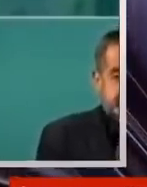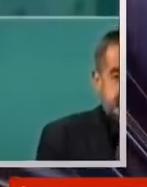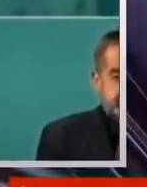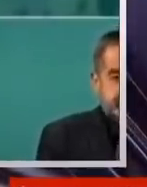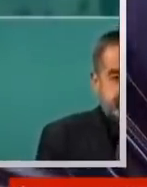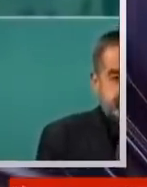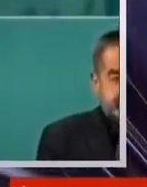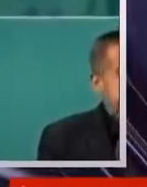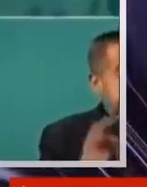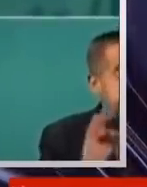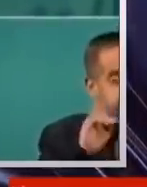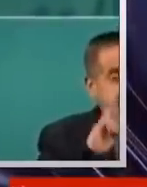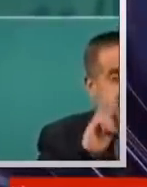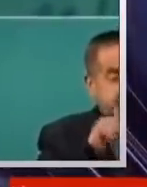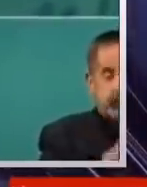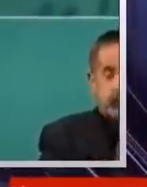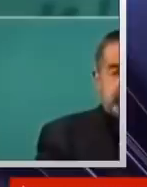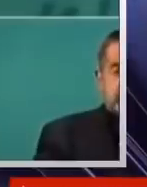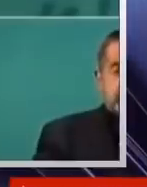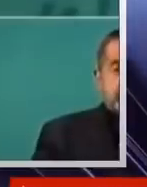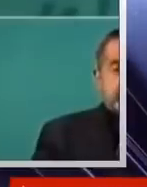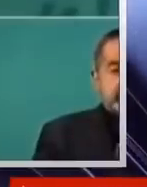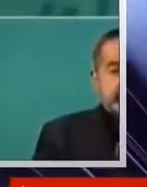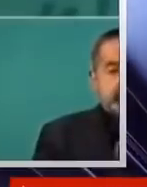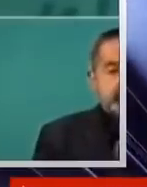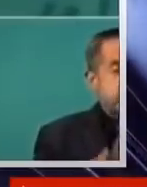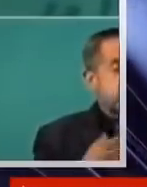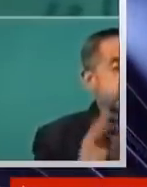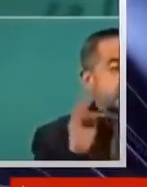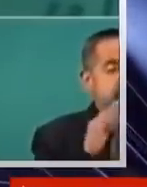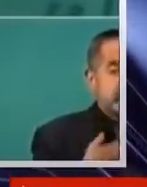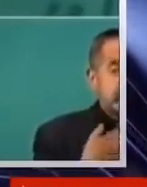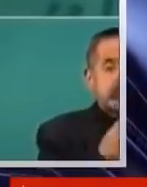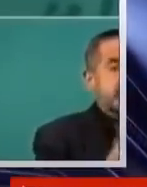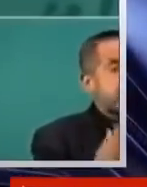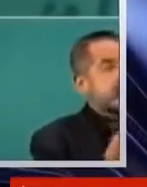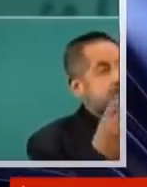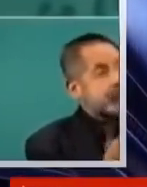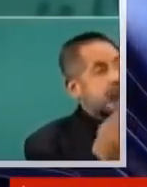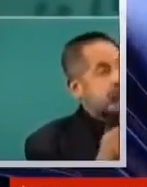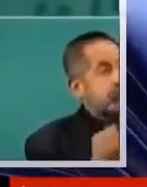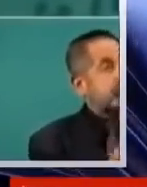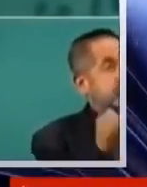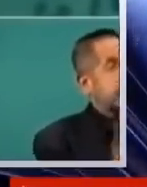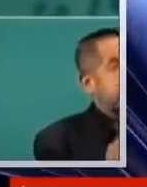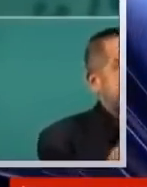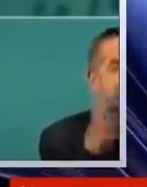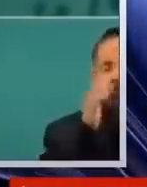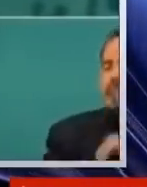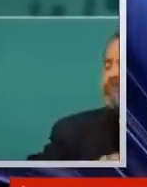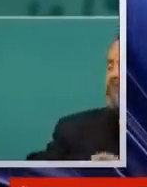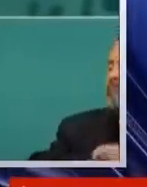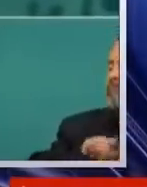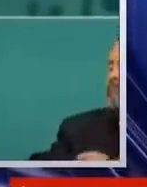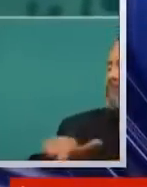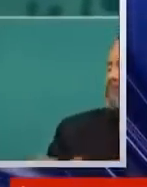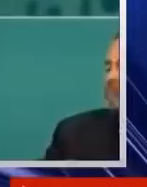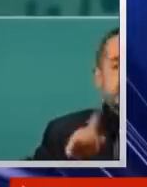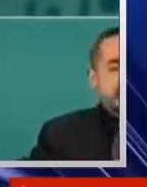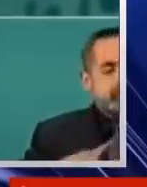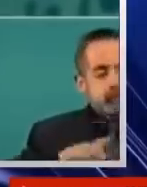si éste tenía que haberse dado mantenimiento y no cedió quien fue el responsable